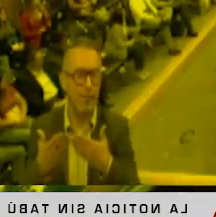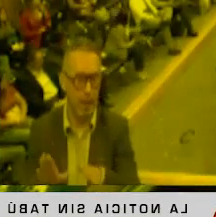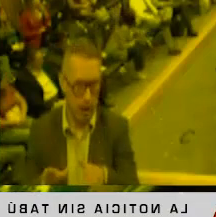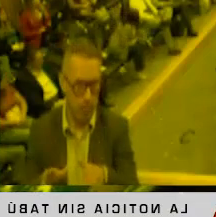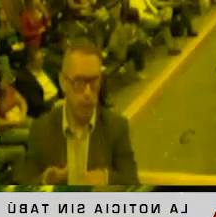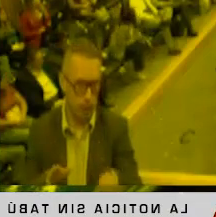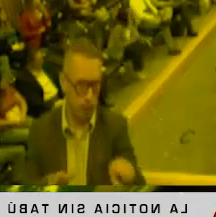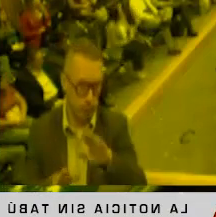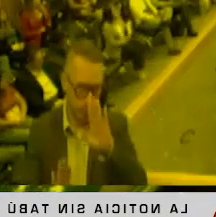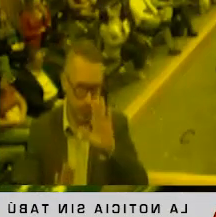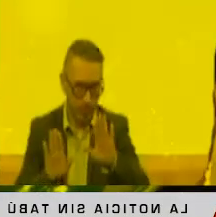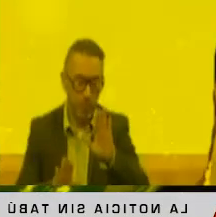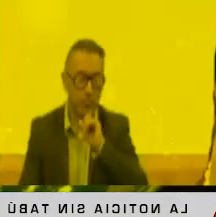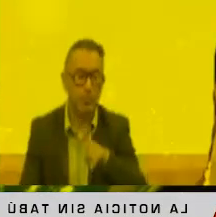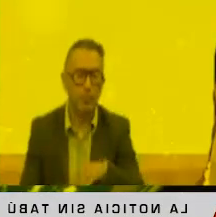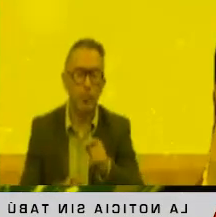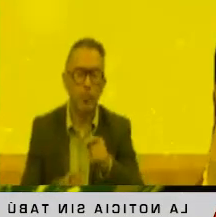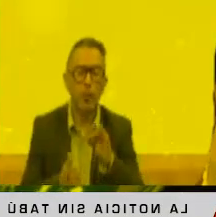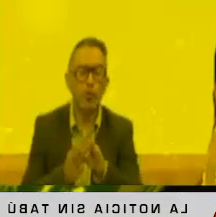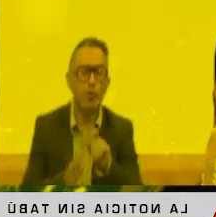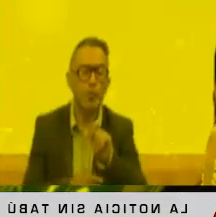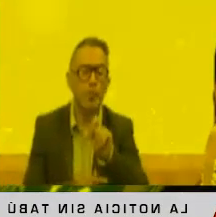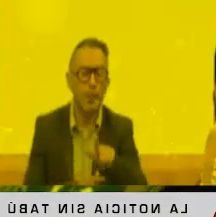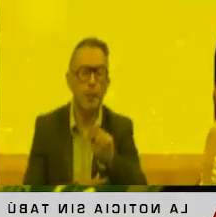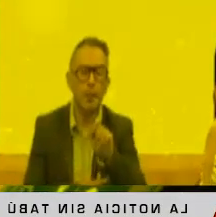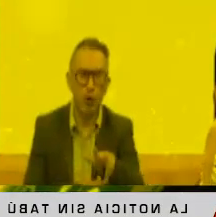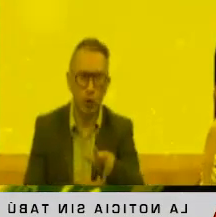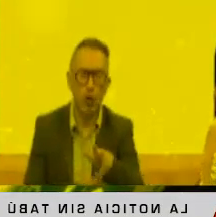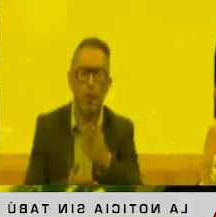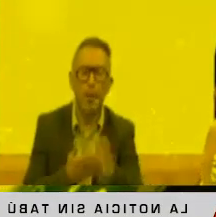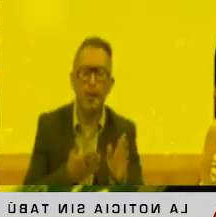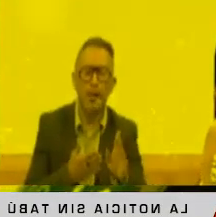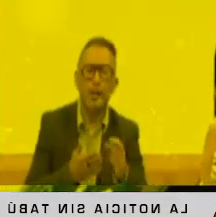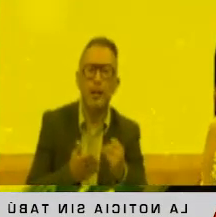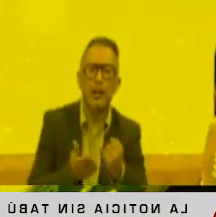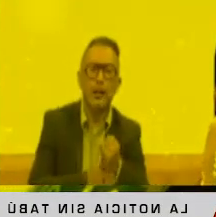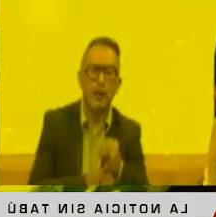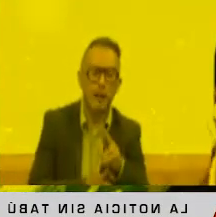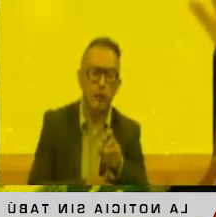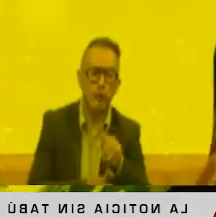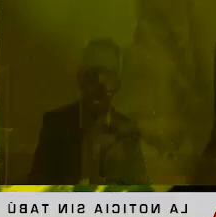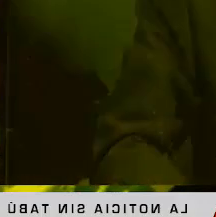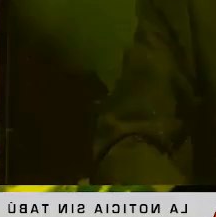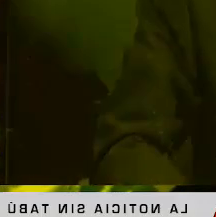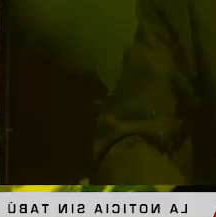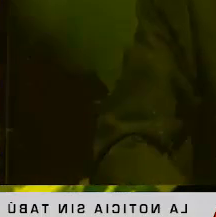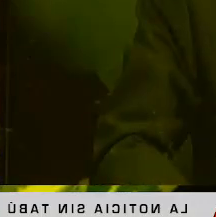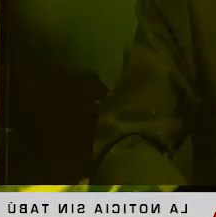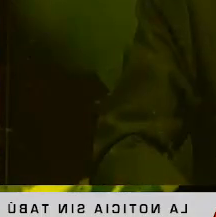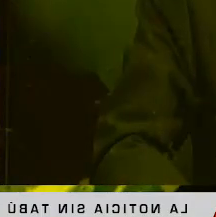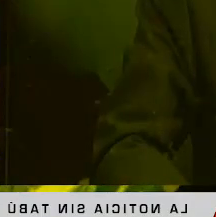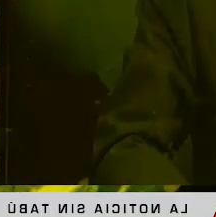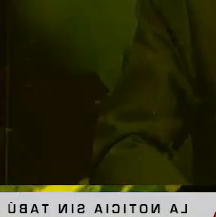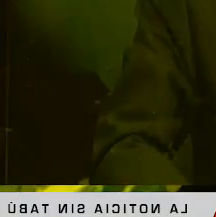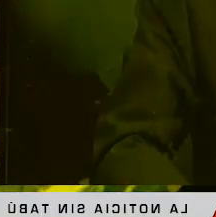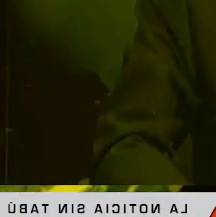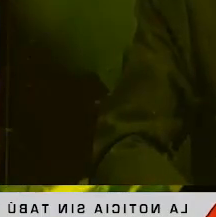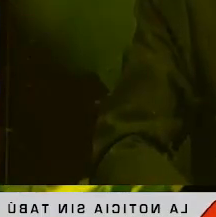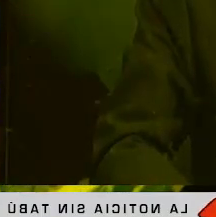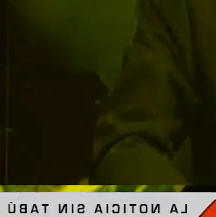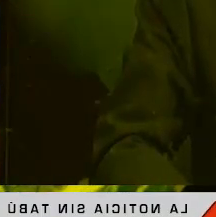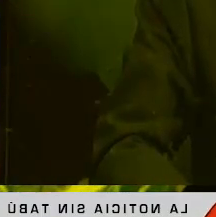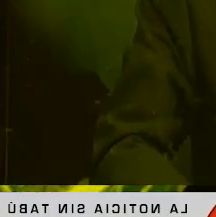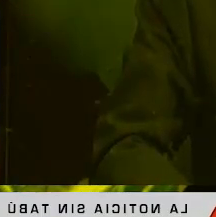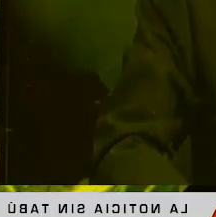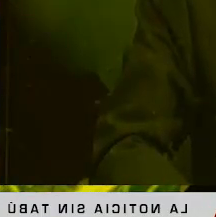en nuestro país y la tranquilidad para todos y todas las mexicanas por cierto presidenta el los consejeros a través de la comisión de quejas